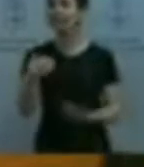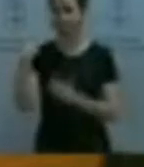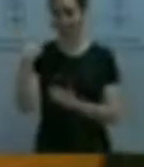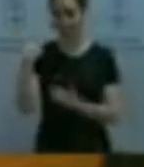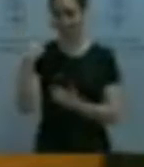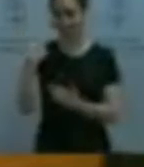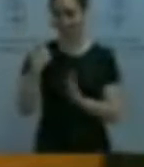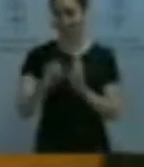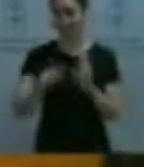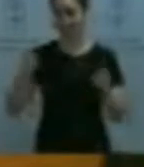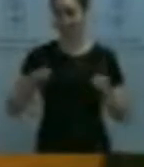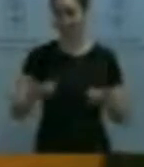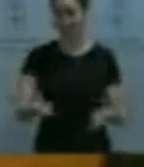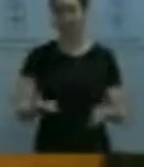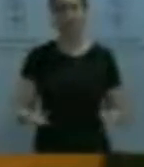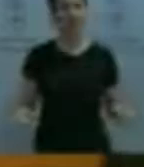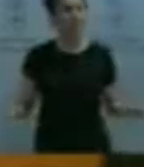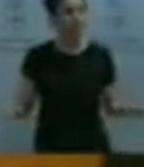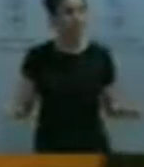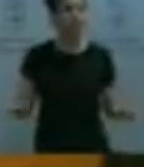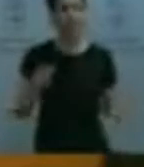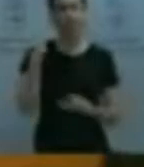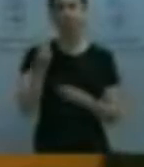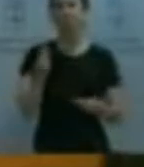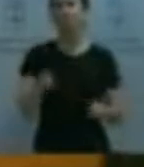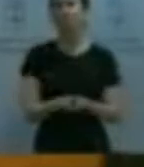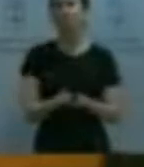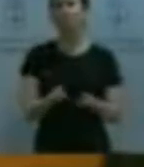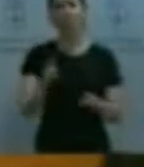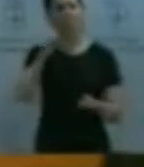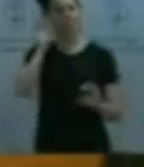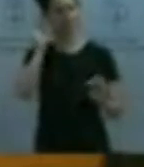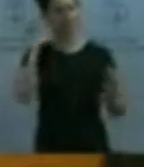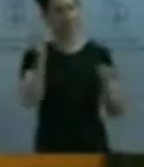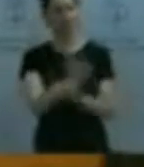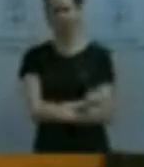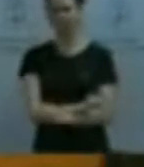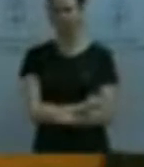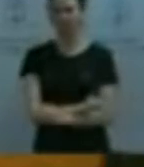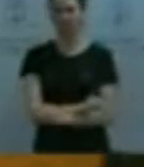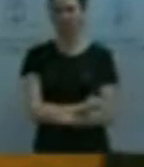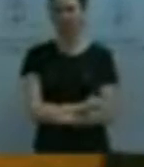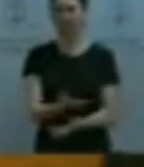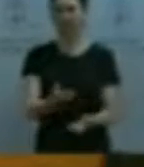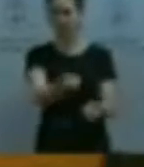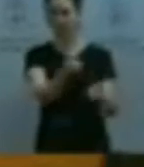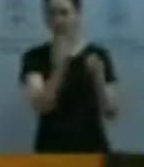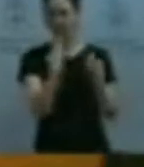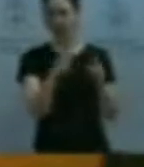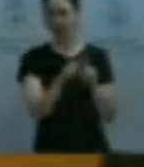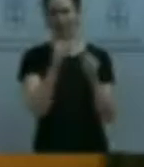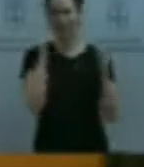poca, mucha lógica. Y usted me cuenta lo que me debería de contar la consejera de Hacienda, diciendo que,